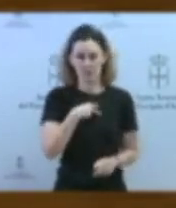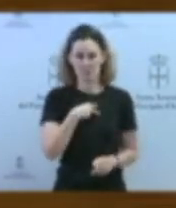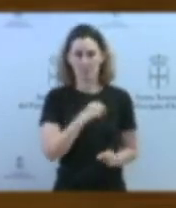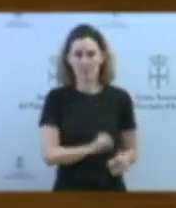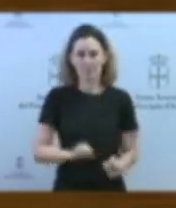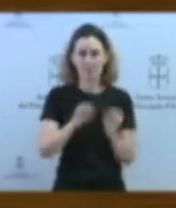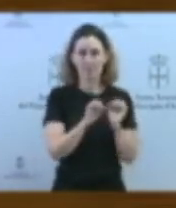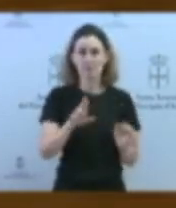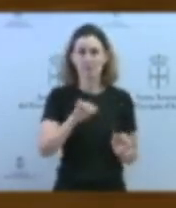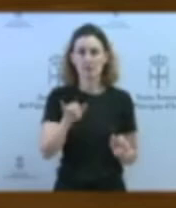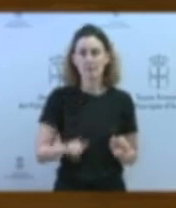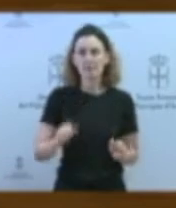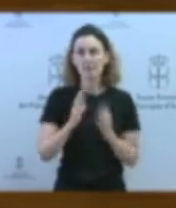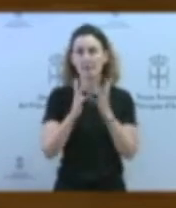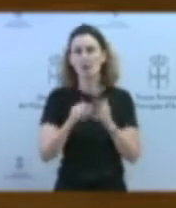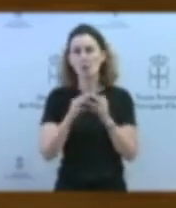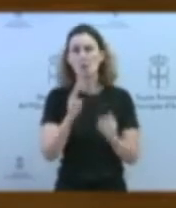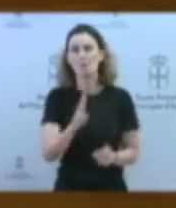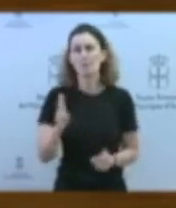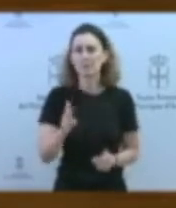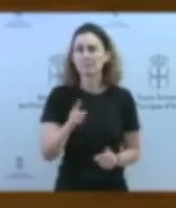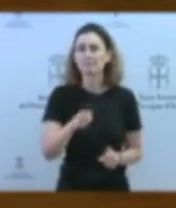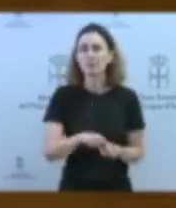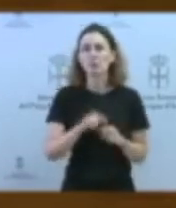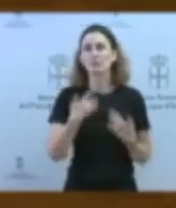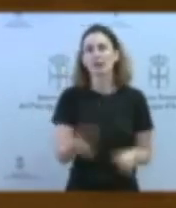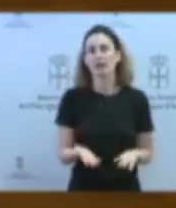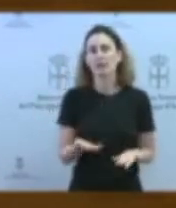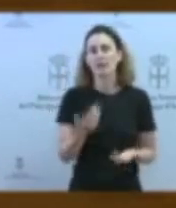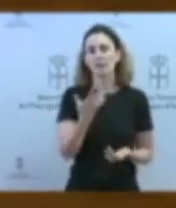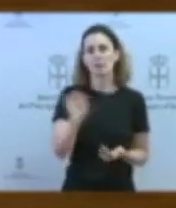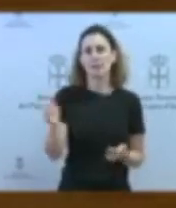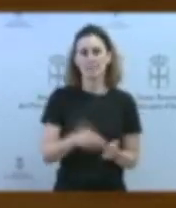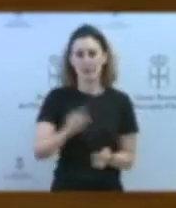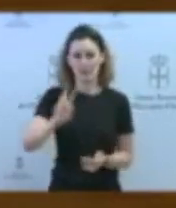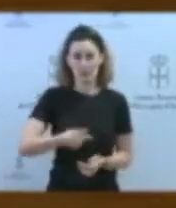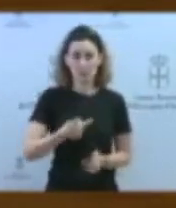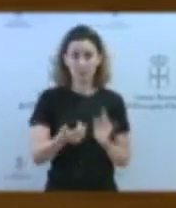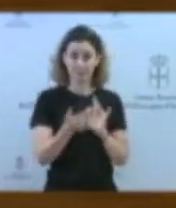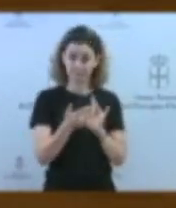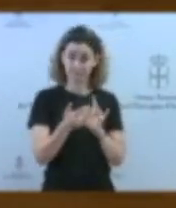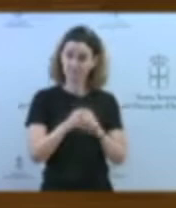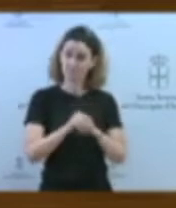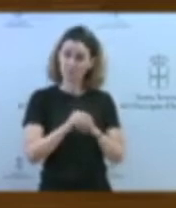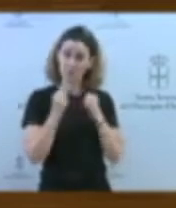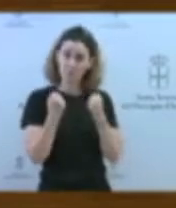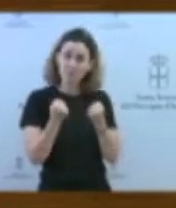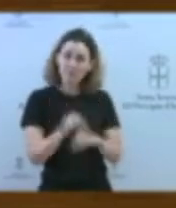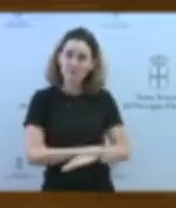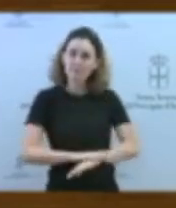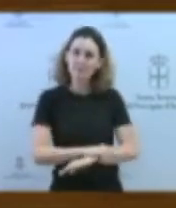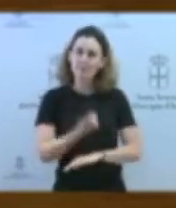como donante de 50.000 euros y mantenía una relación de gran amistad con el que fue ministro de Industria en ese tiempo, José Manuel